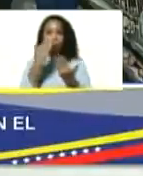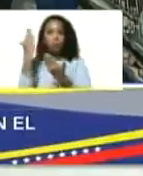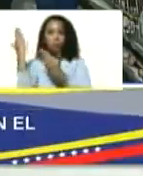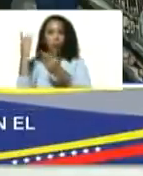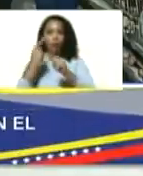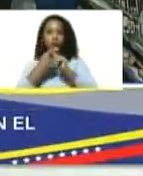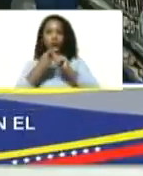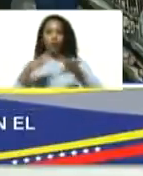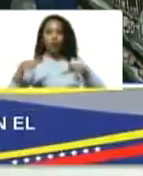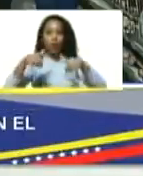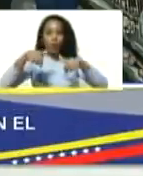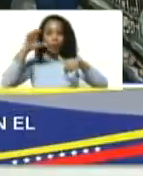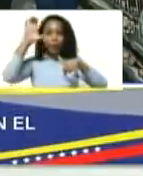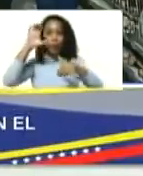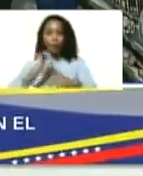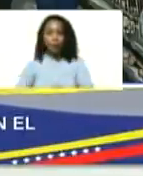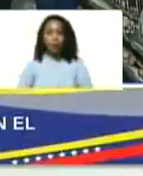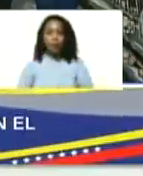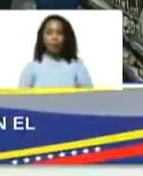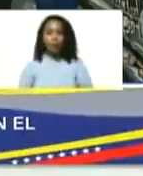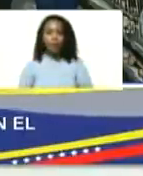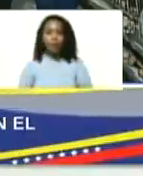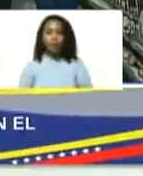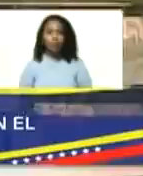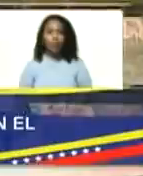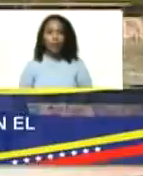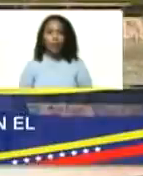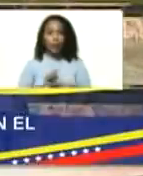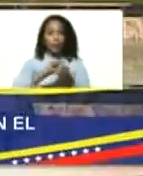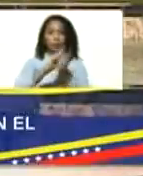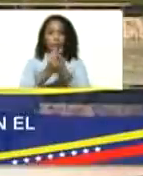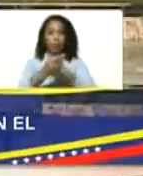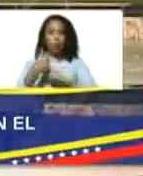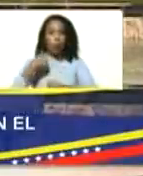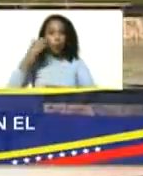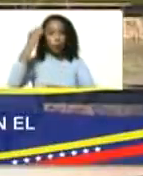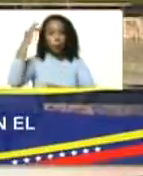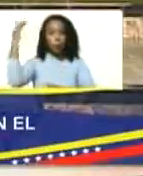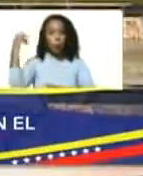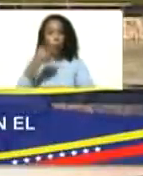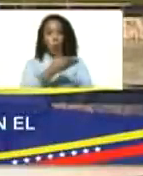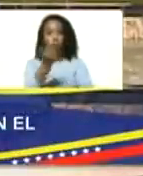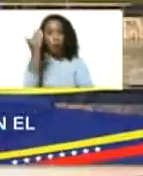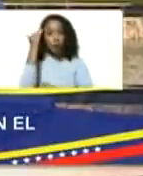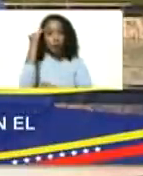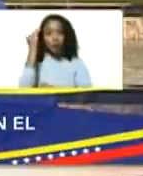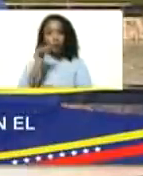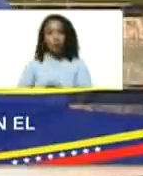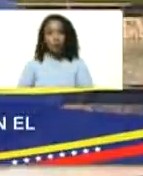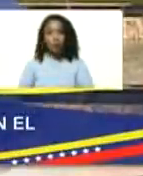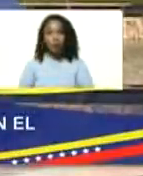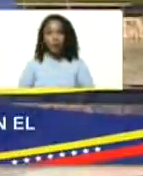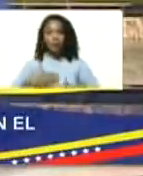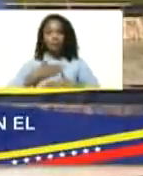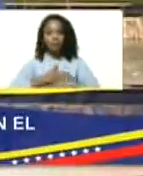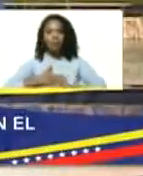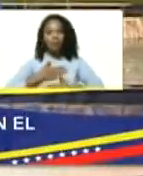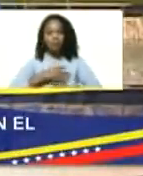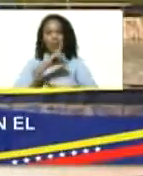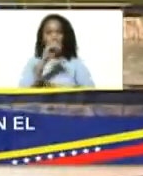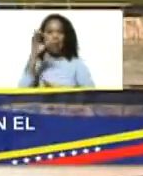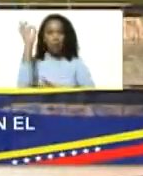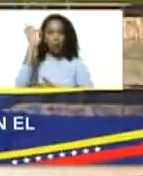multiplique en el país y nos convirtamos yo sueño como ustedes saben con satisfacción es cien por